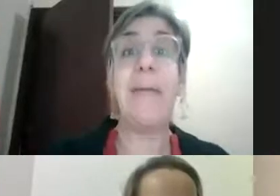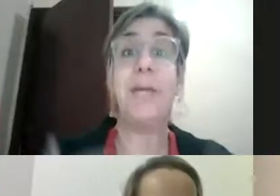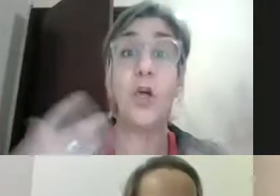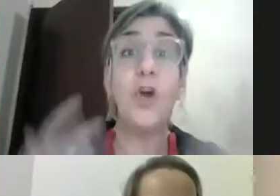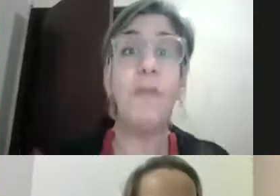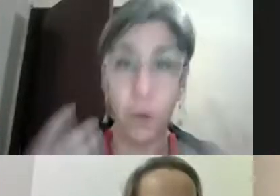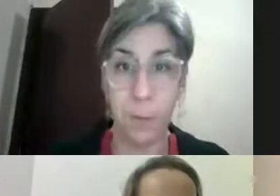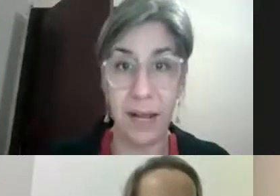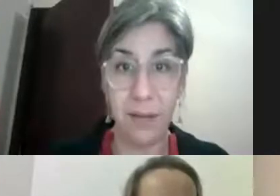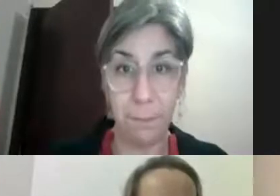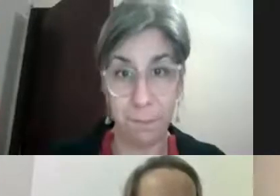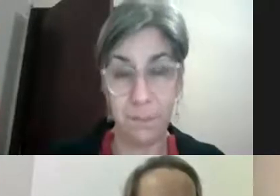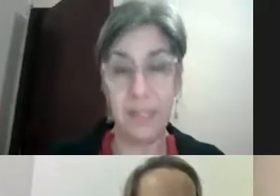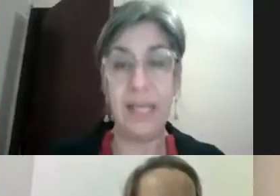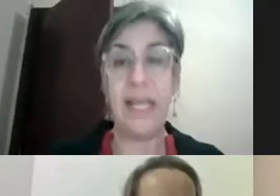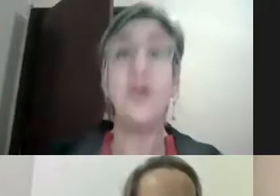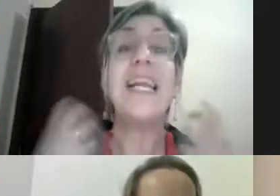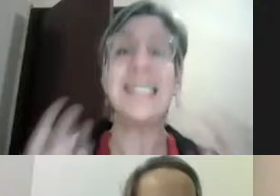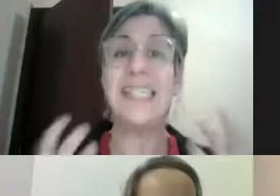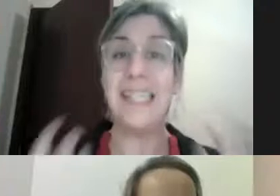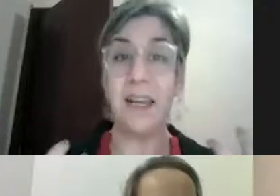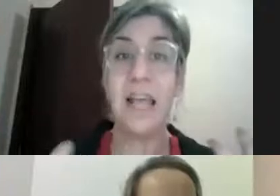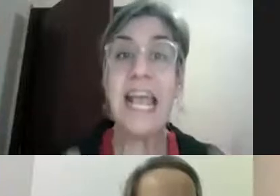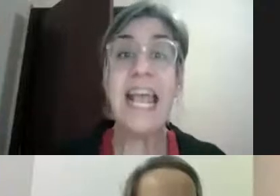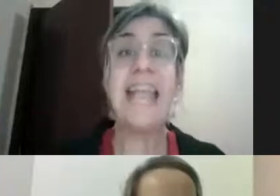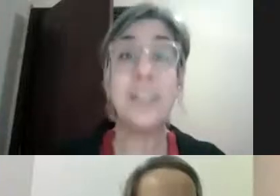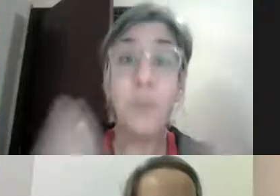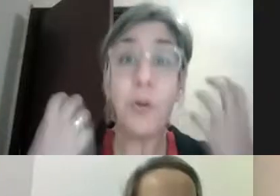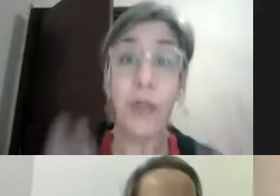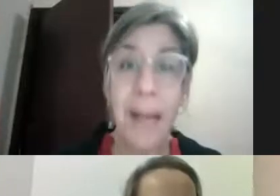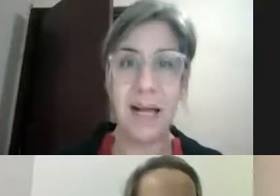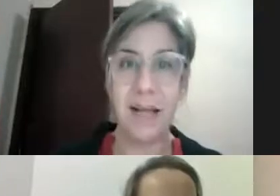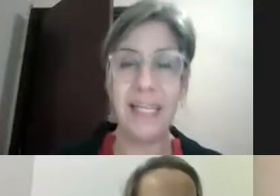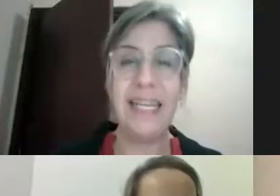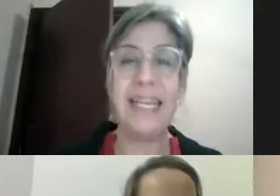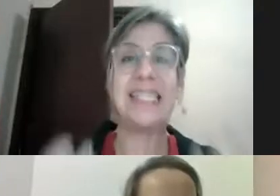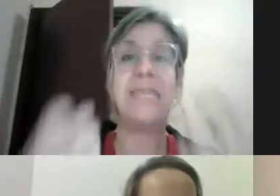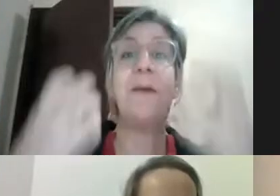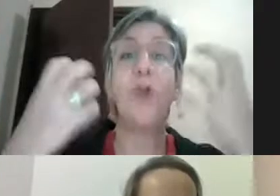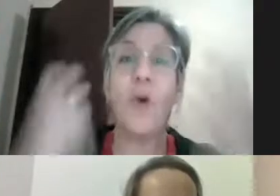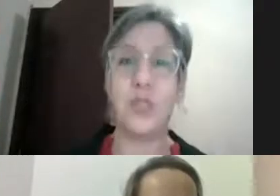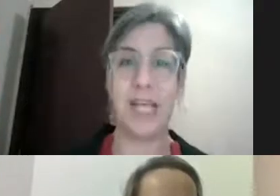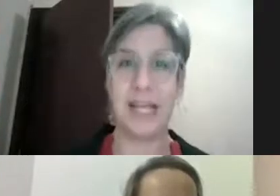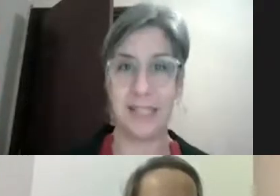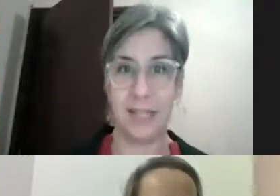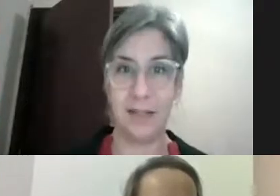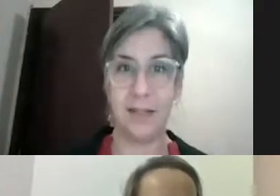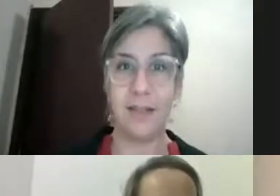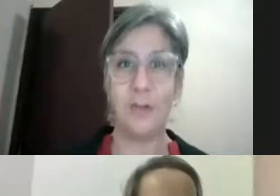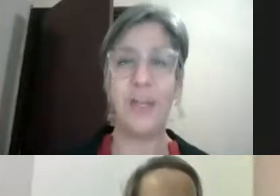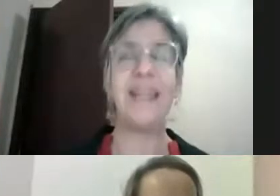que la mejor forma no es resistir, es hacer un programa y que se sepa cómo se